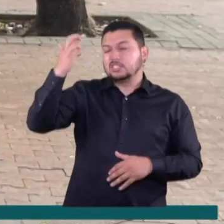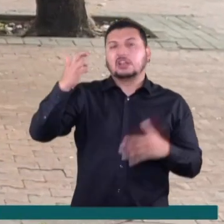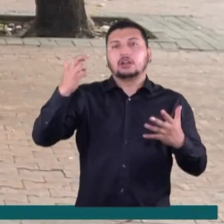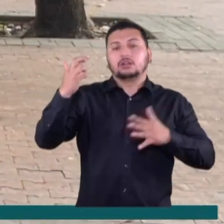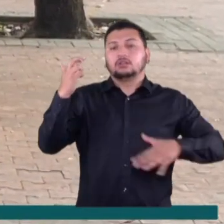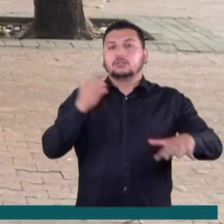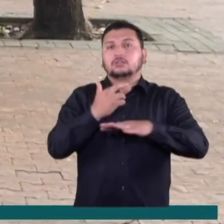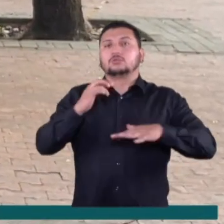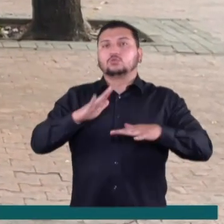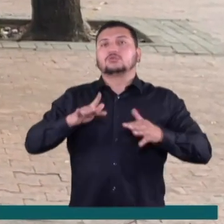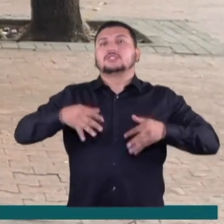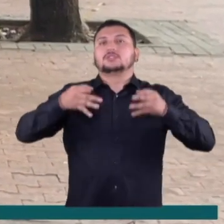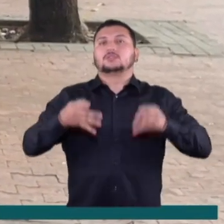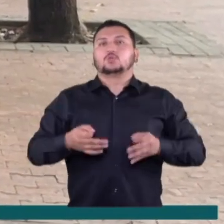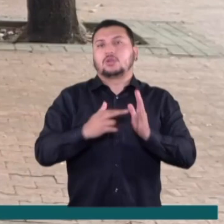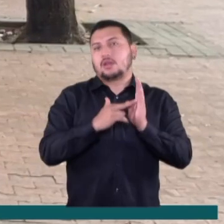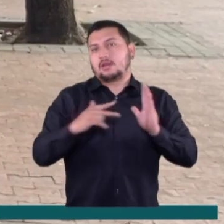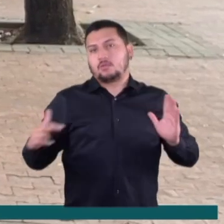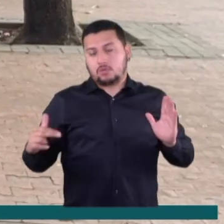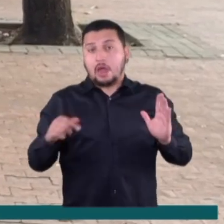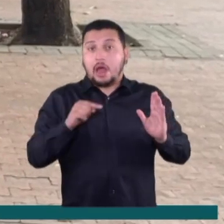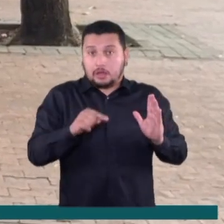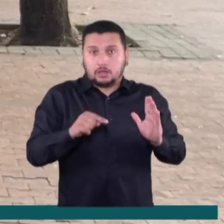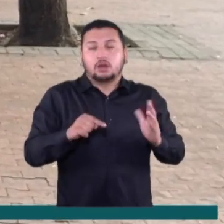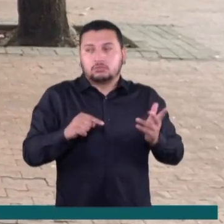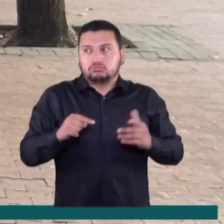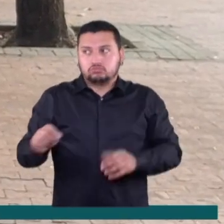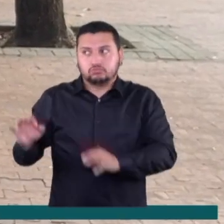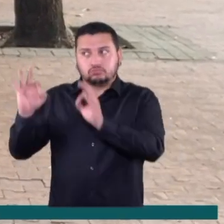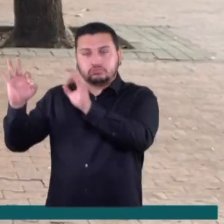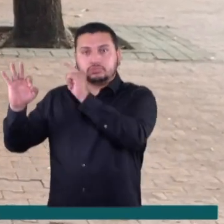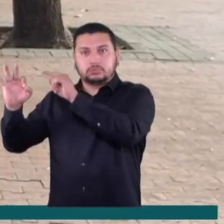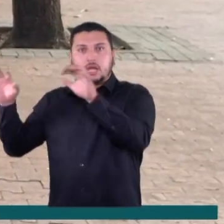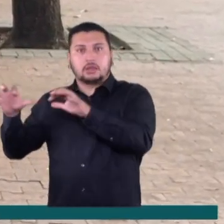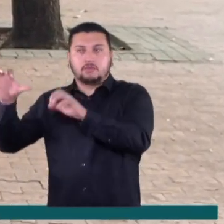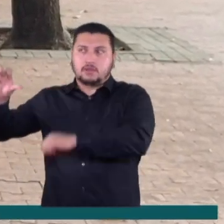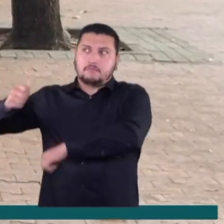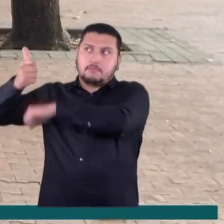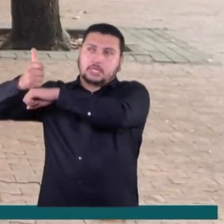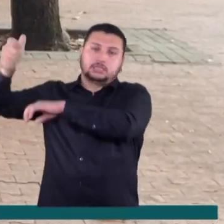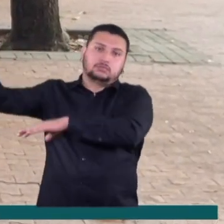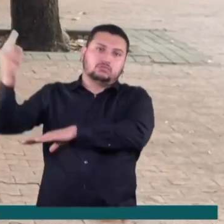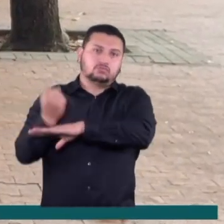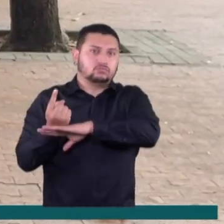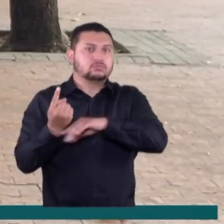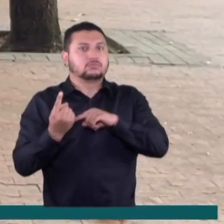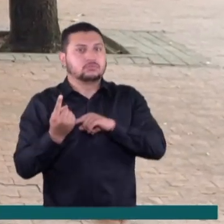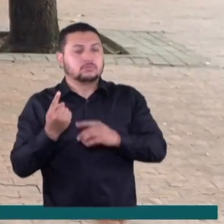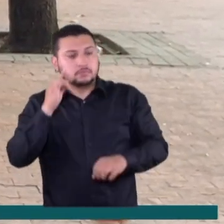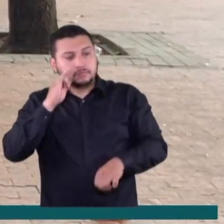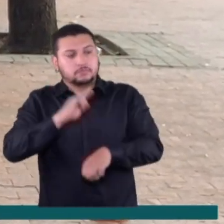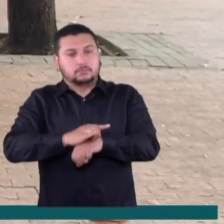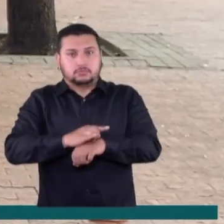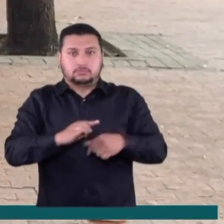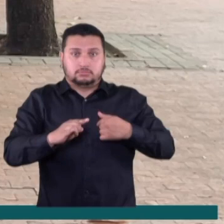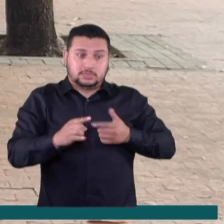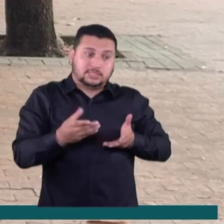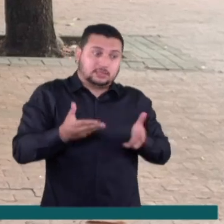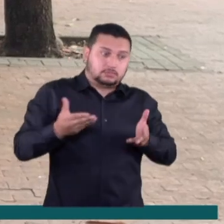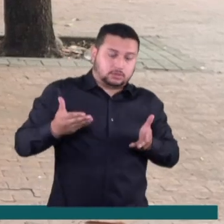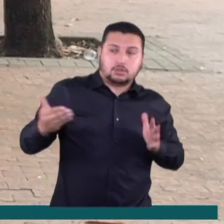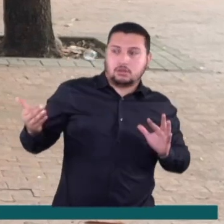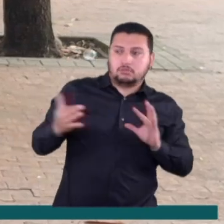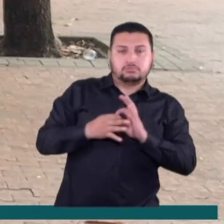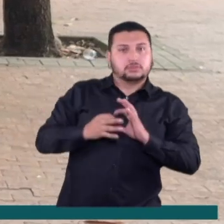seguridad acuática, resalto pues la actividad que está realizando Bomberos, porque ya que nosotros prestamos este servicio,